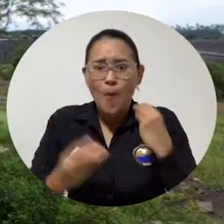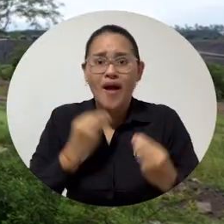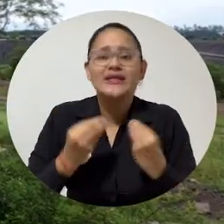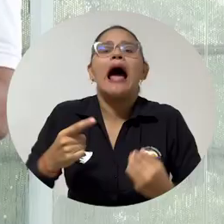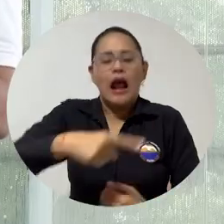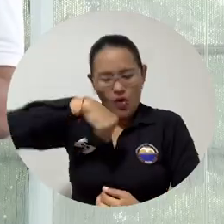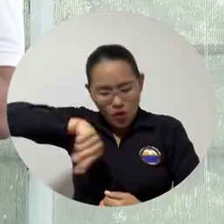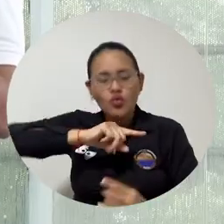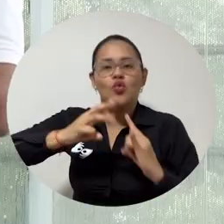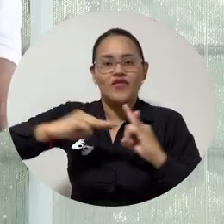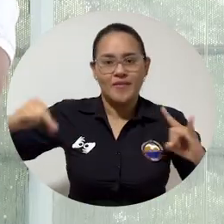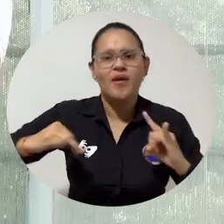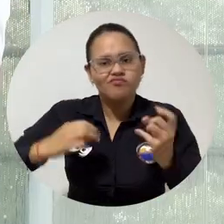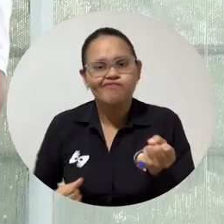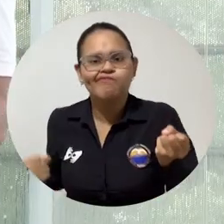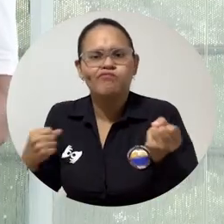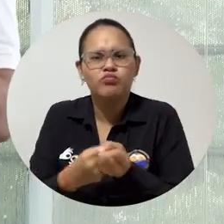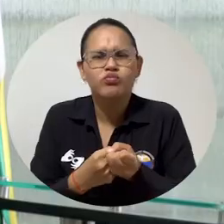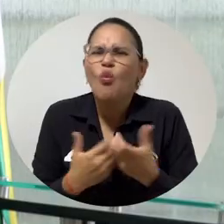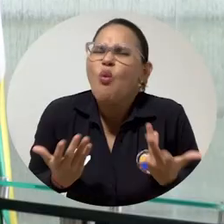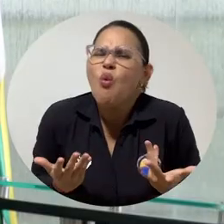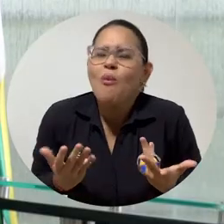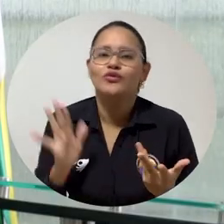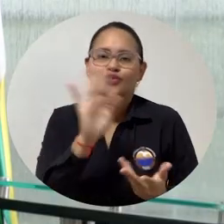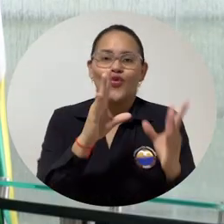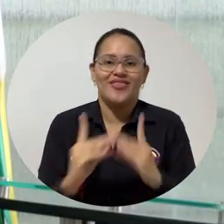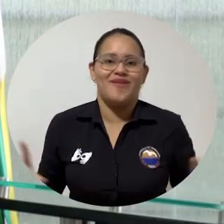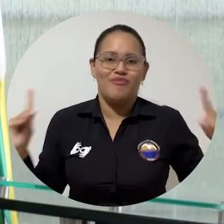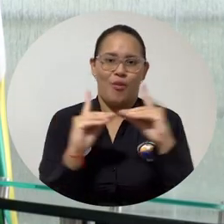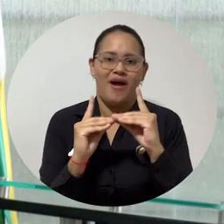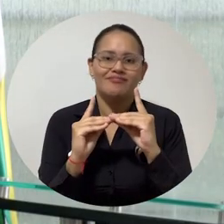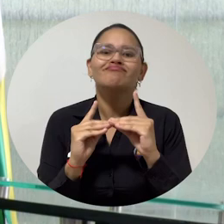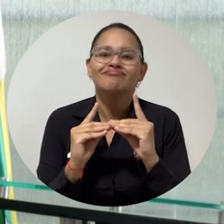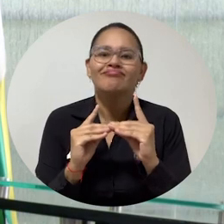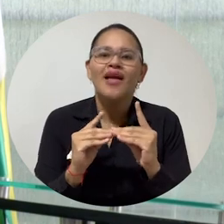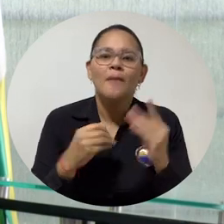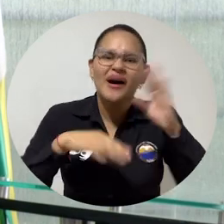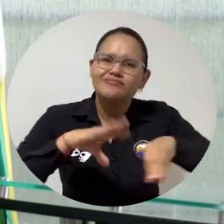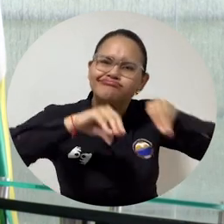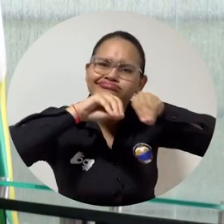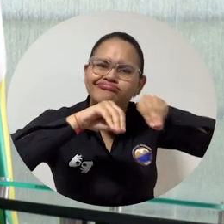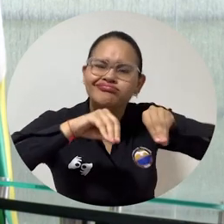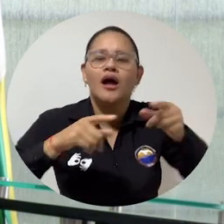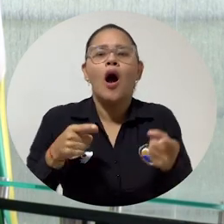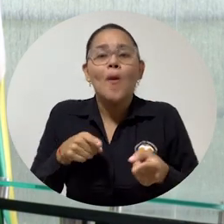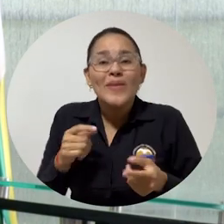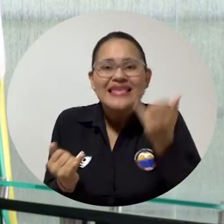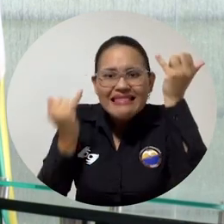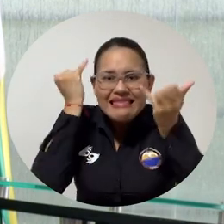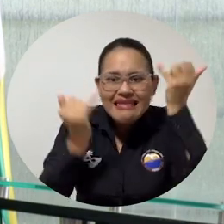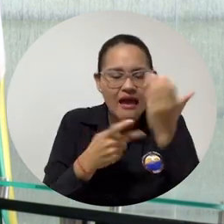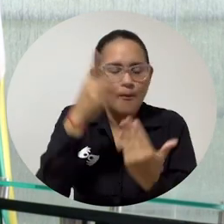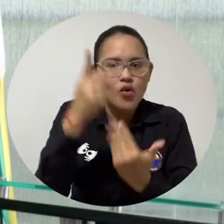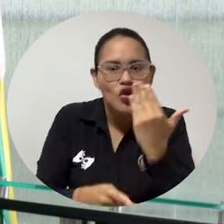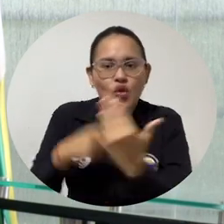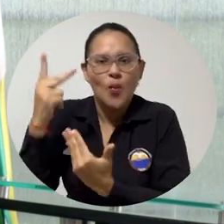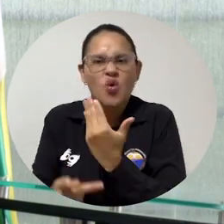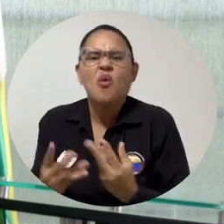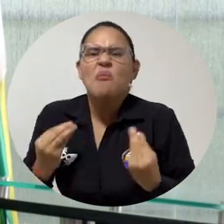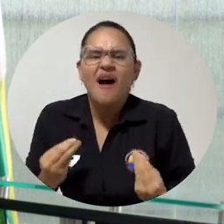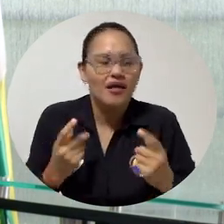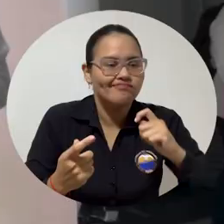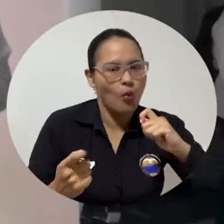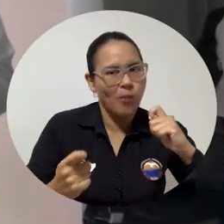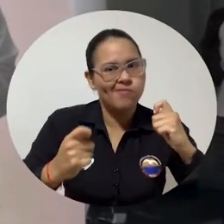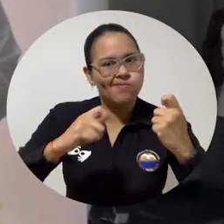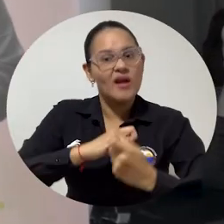del Magdalena ha venido apoyando ese proceso a través de un diplomado. Hemos identificado una serie de proyectos que pueden servir para esa reconversión laboral, pero también para el